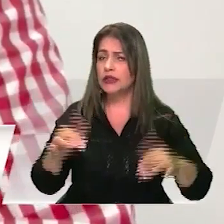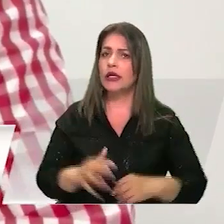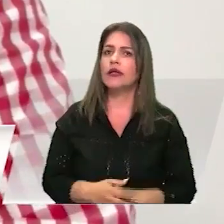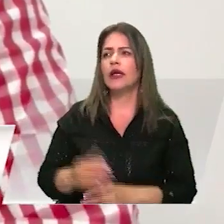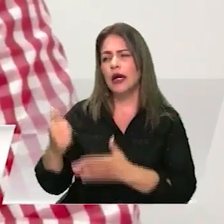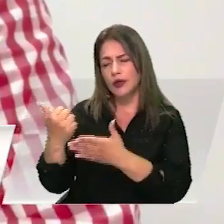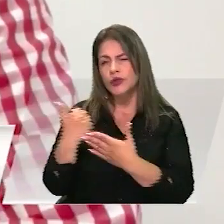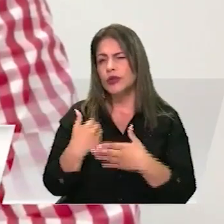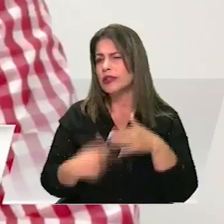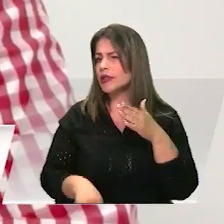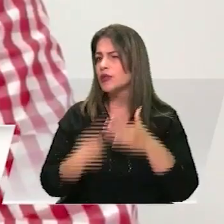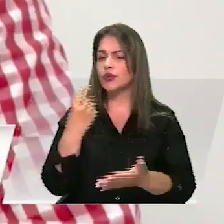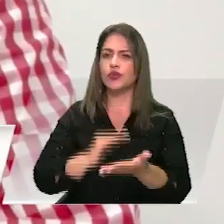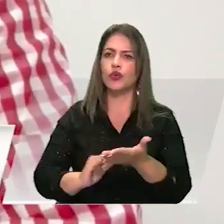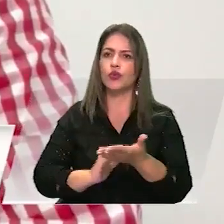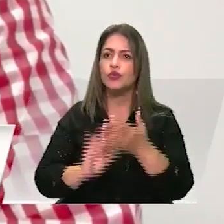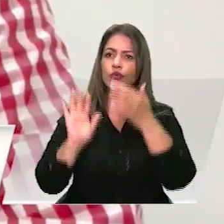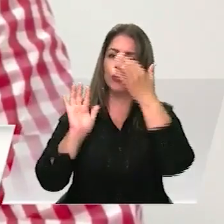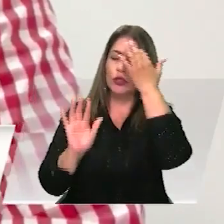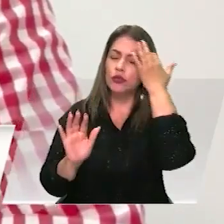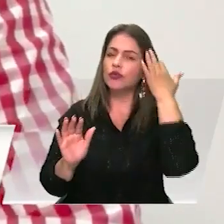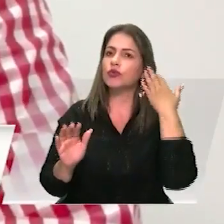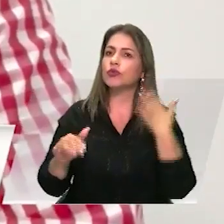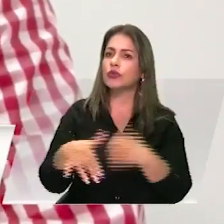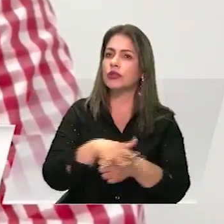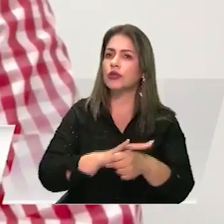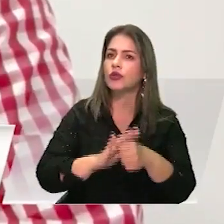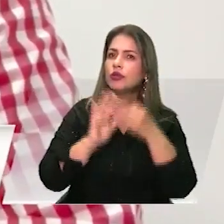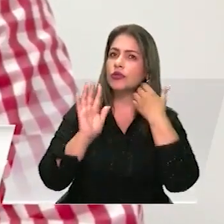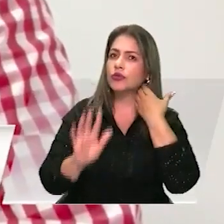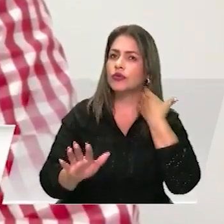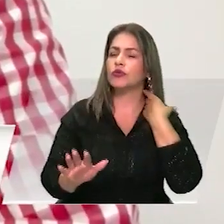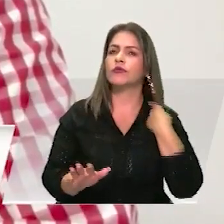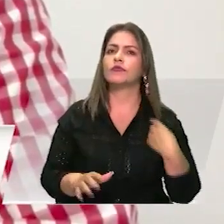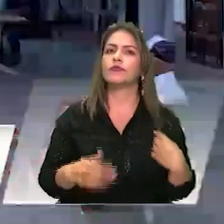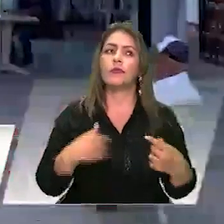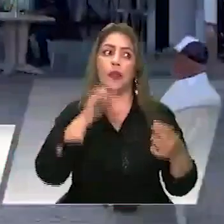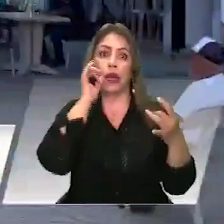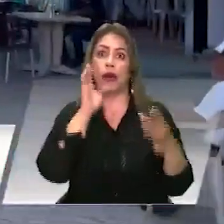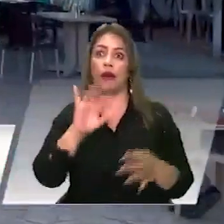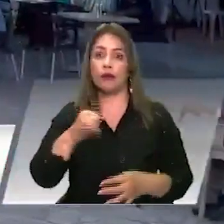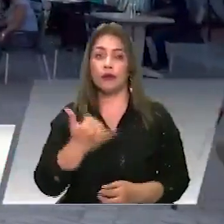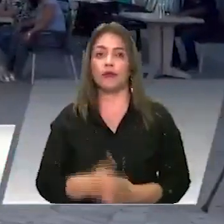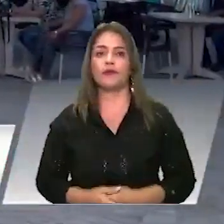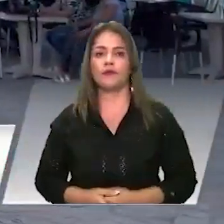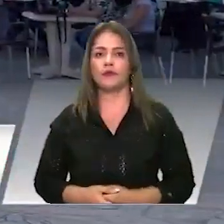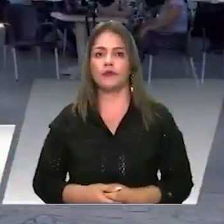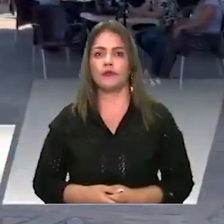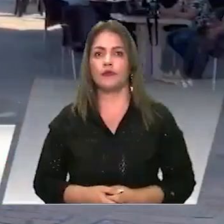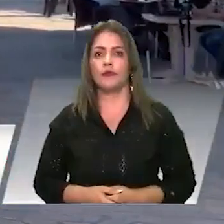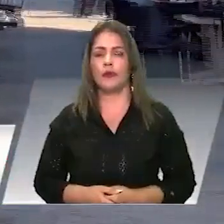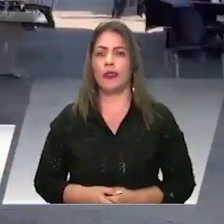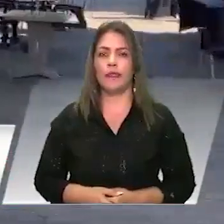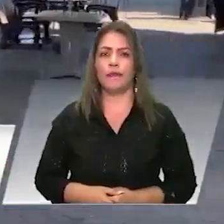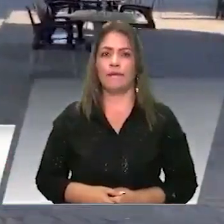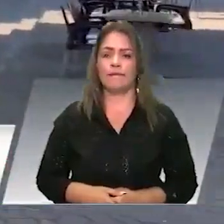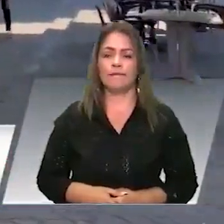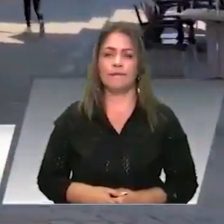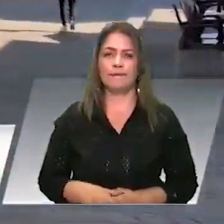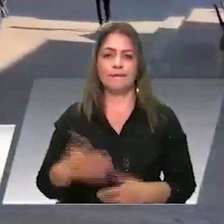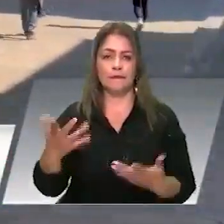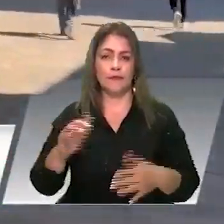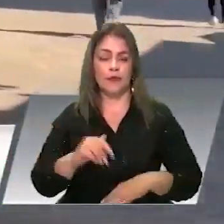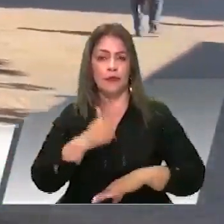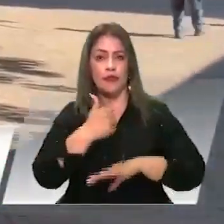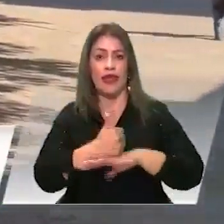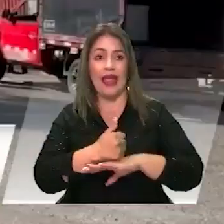ayuden inmediatamente a resolver esta situación del municipio, que es muy grave. Por su parte, la exmandataria de esta localidad expresó que